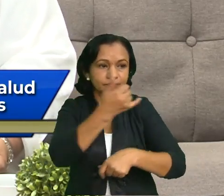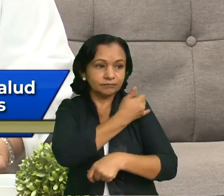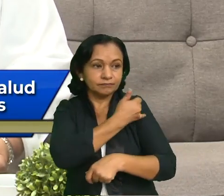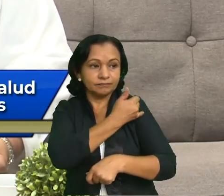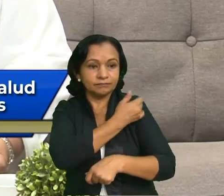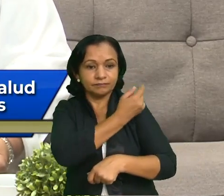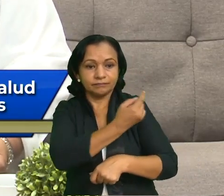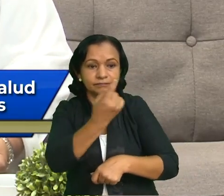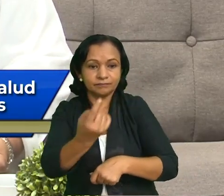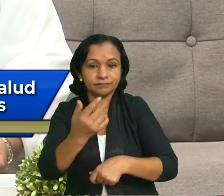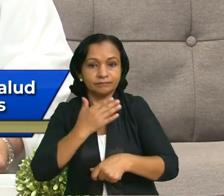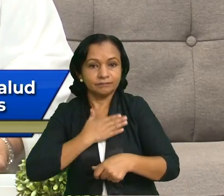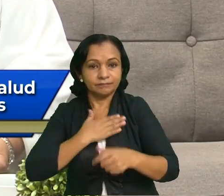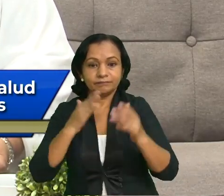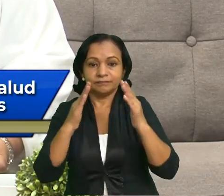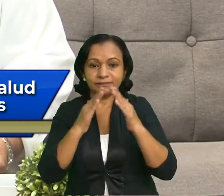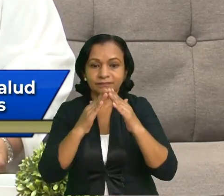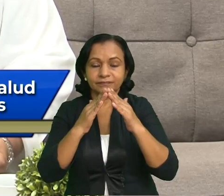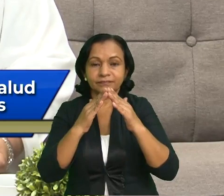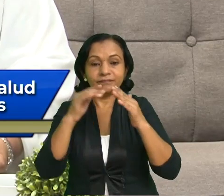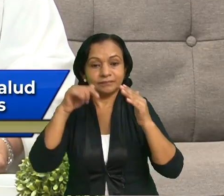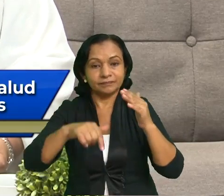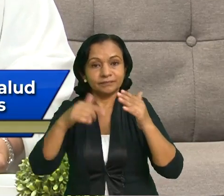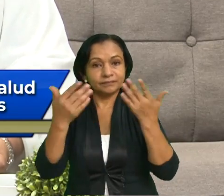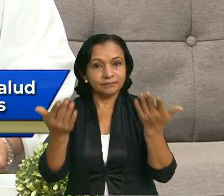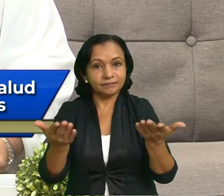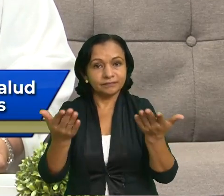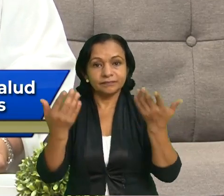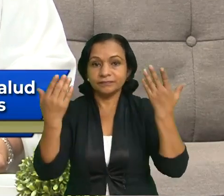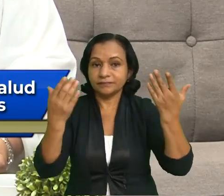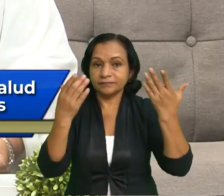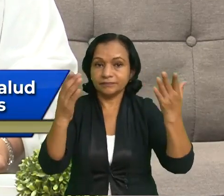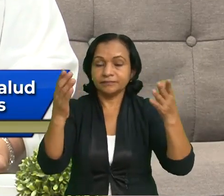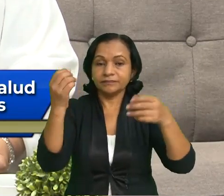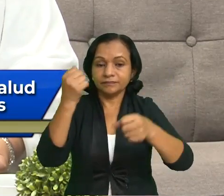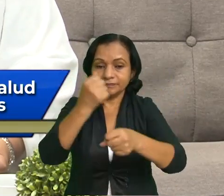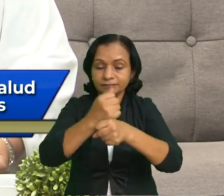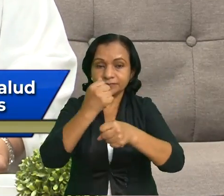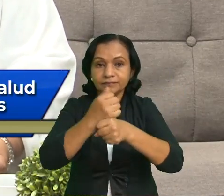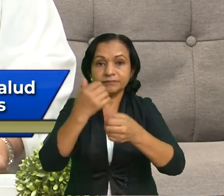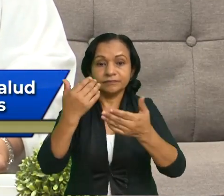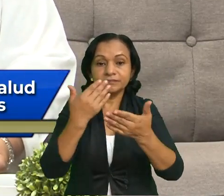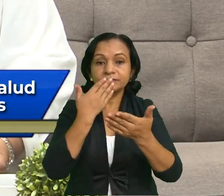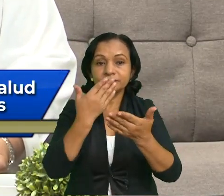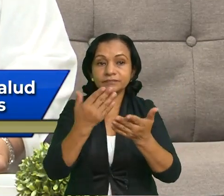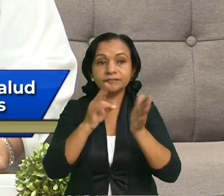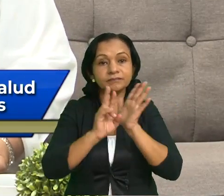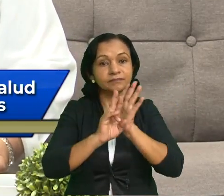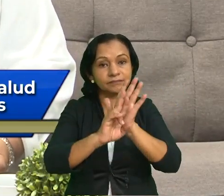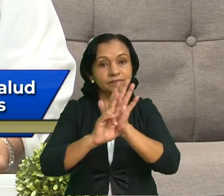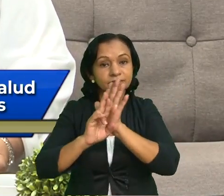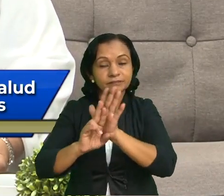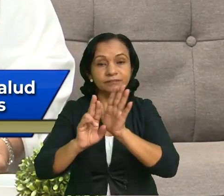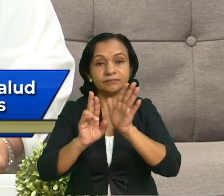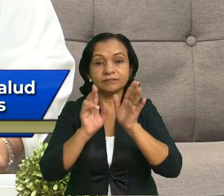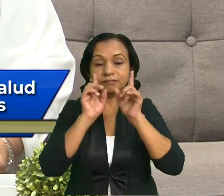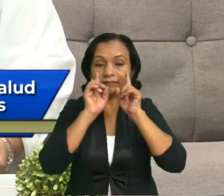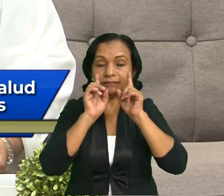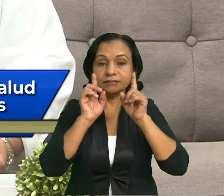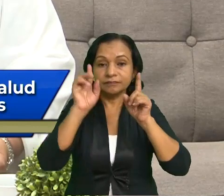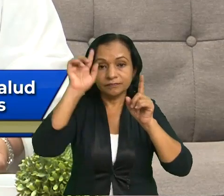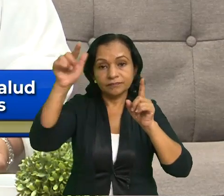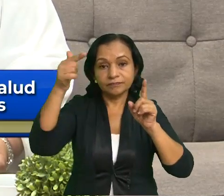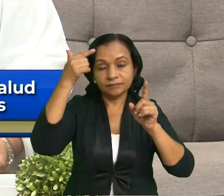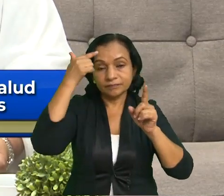en mi casa en mi comunidad entonces creo que todas estas estrategias van dando respuesta a lo que es la prioridad de nuestro gobierno en